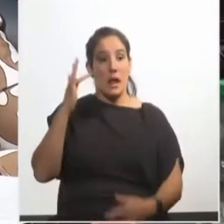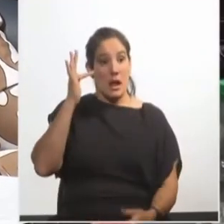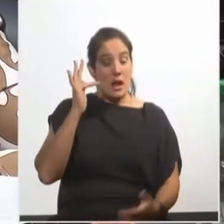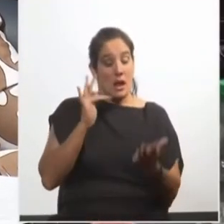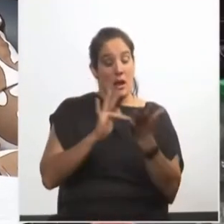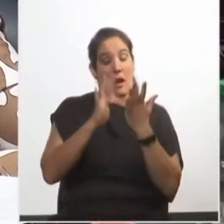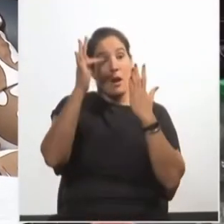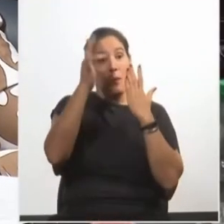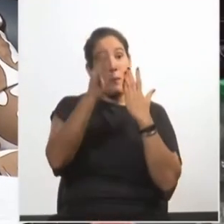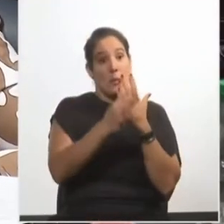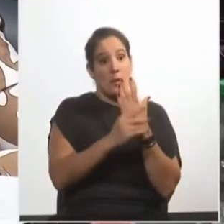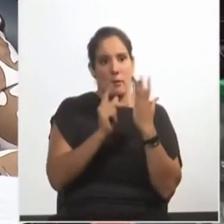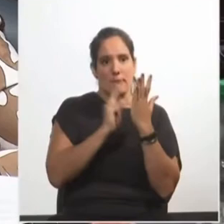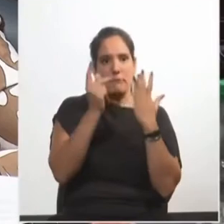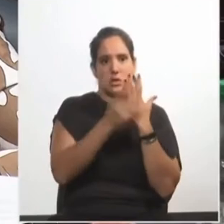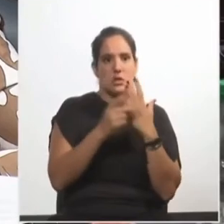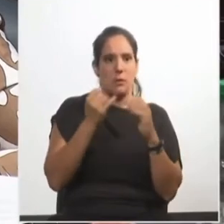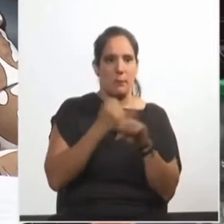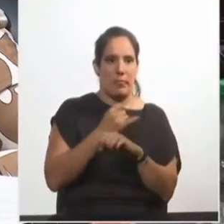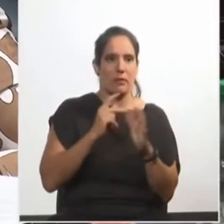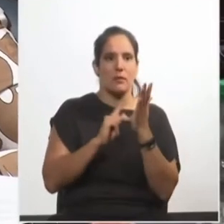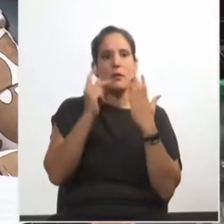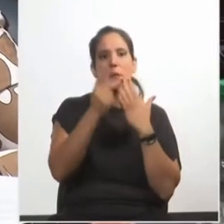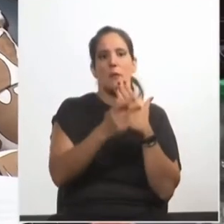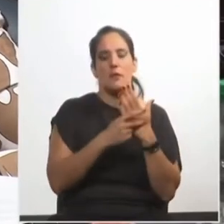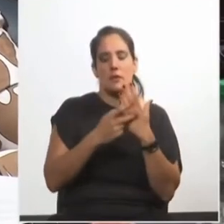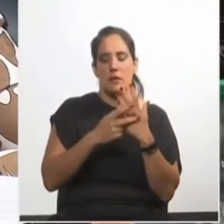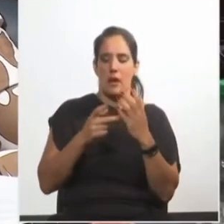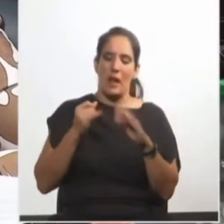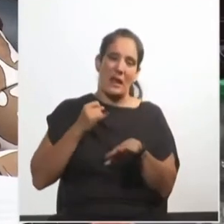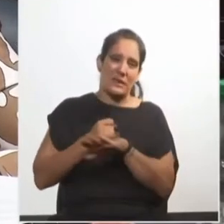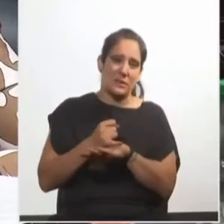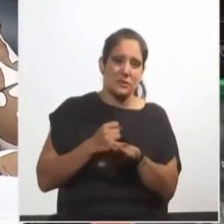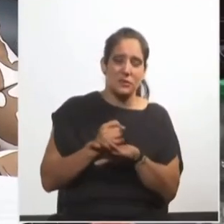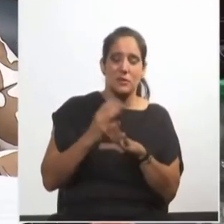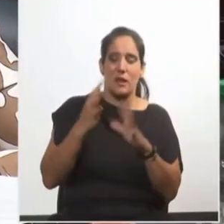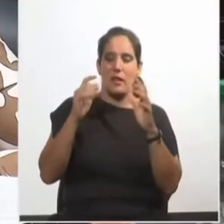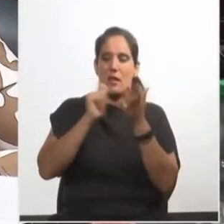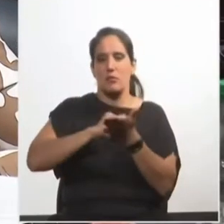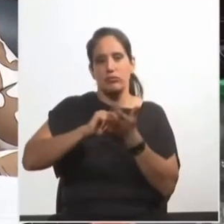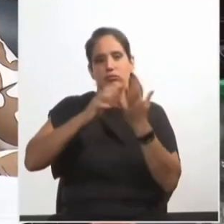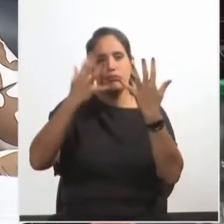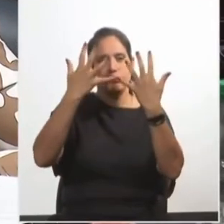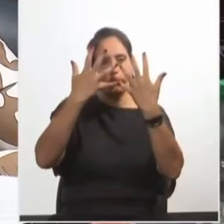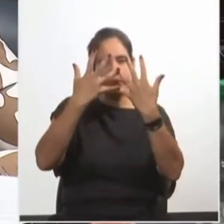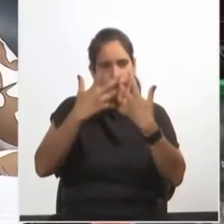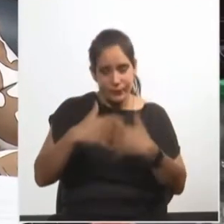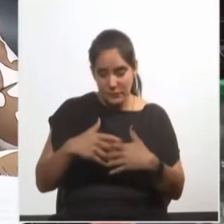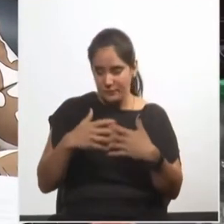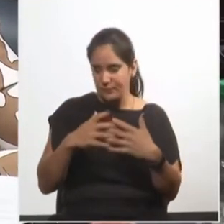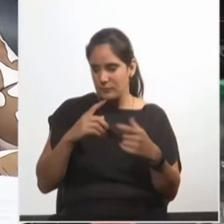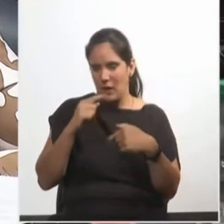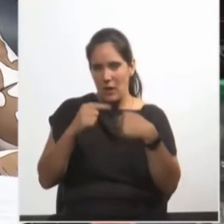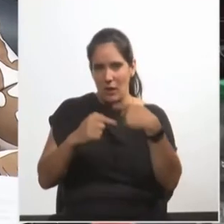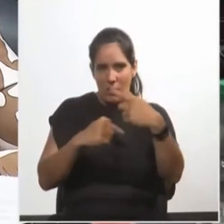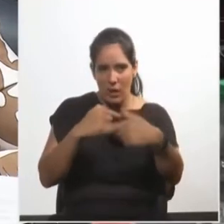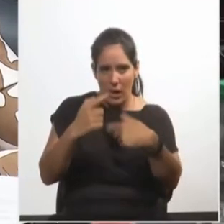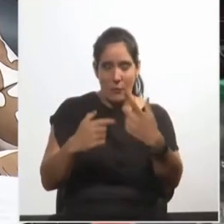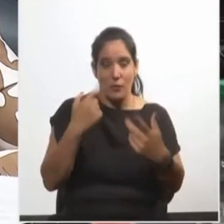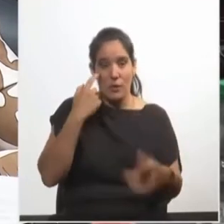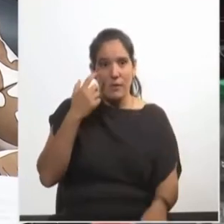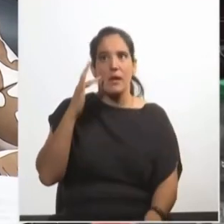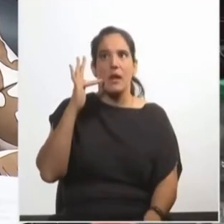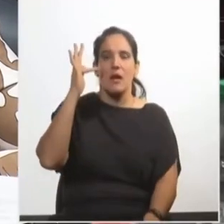tiene importantes errores de diseño en la transición. Esto hará que a futuro se